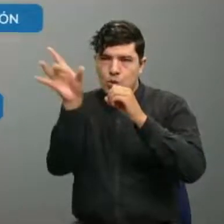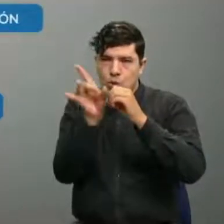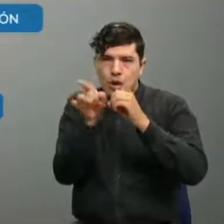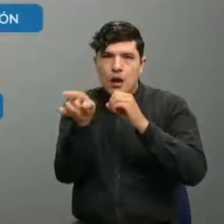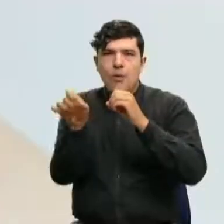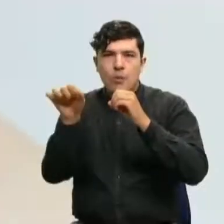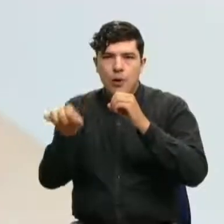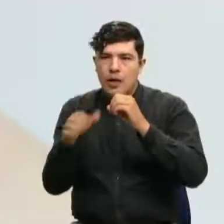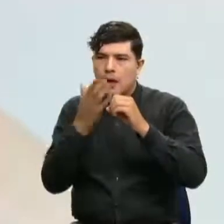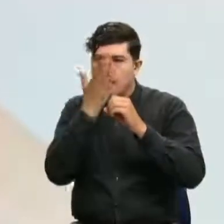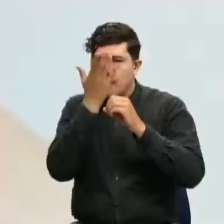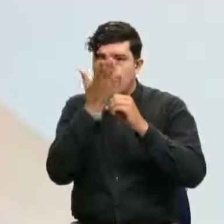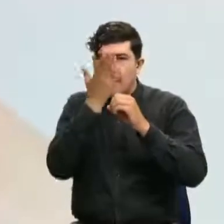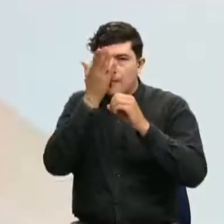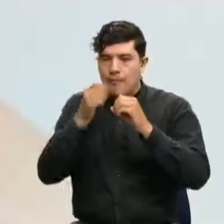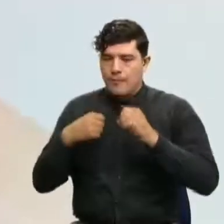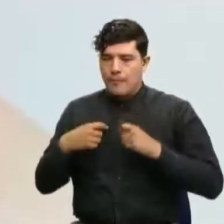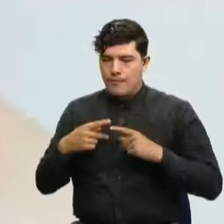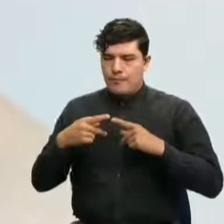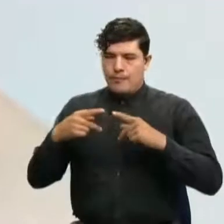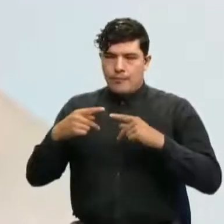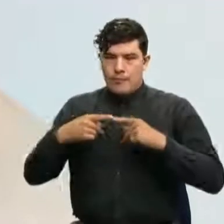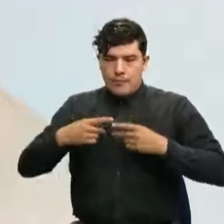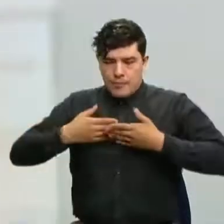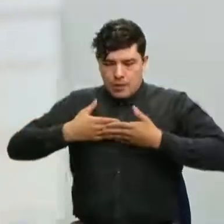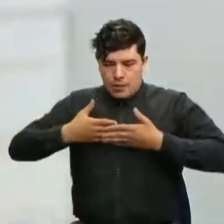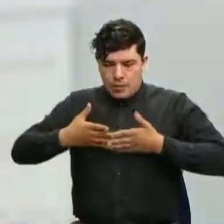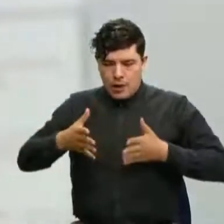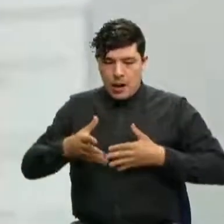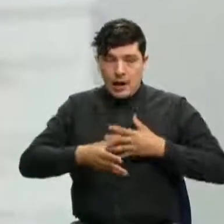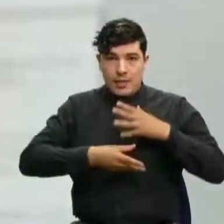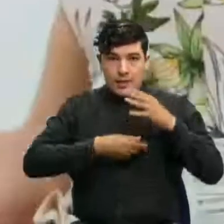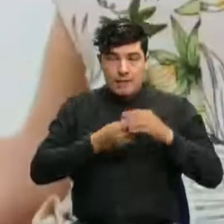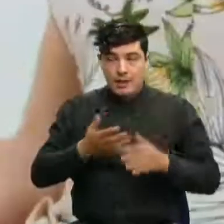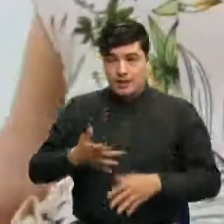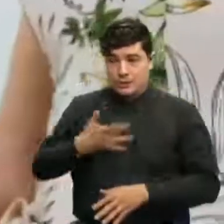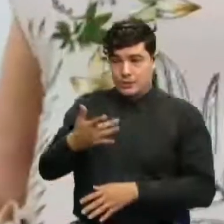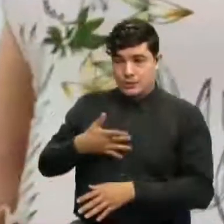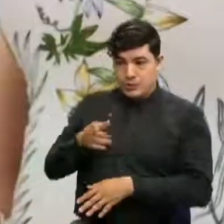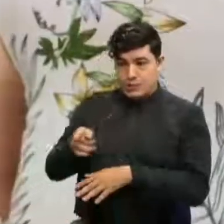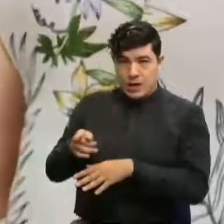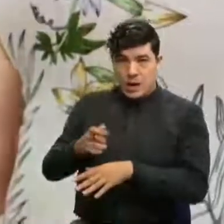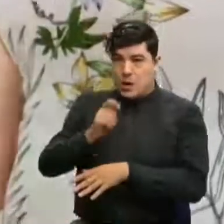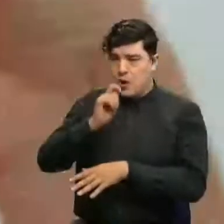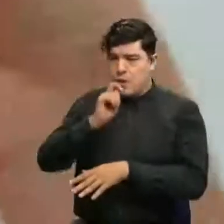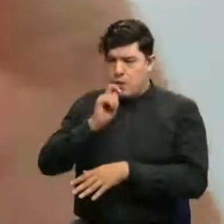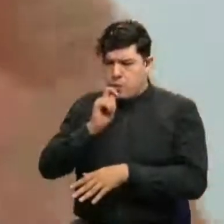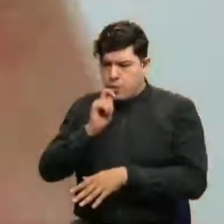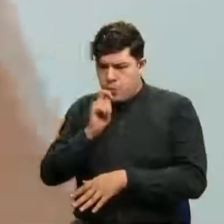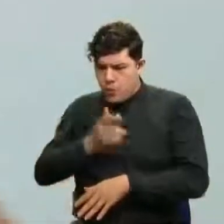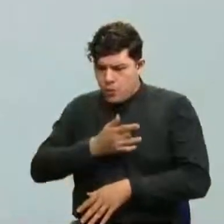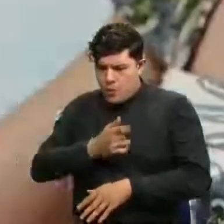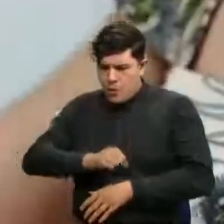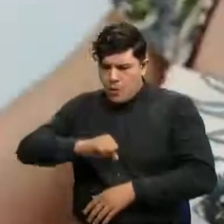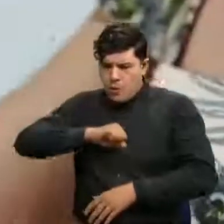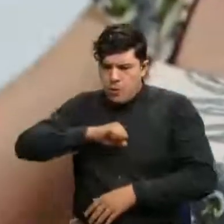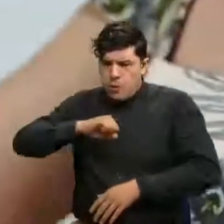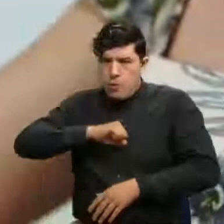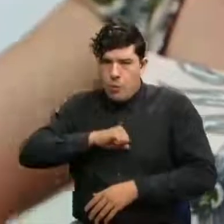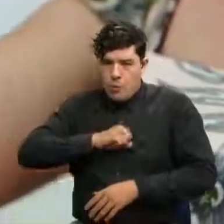colapsados y llenos de moco, y además estimula la tos y permite expectorar bajo un incentivo.